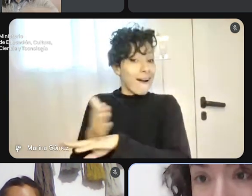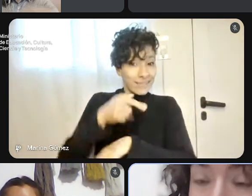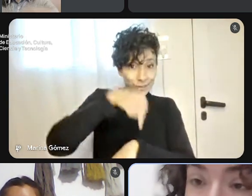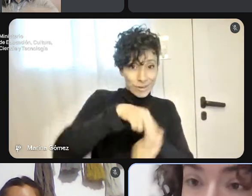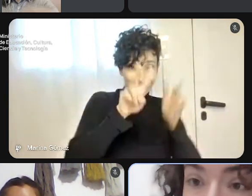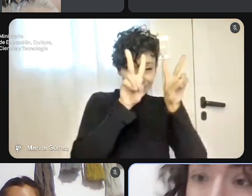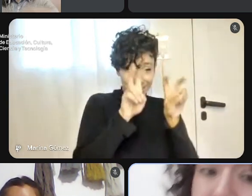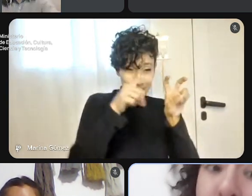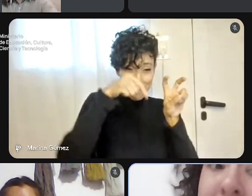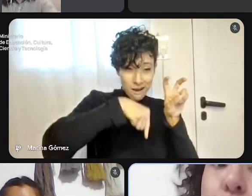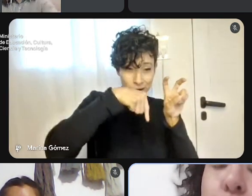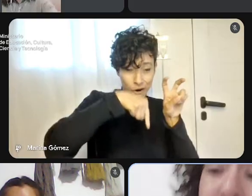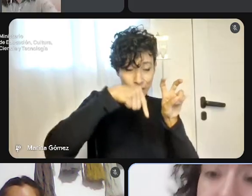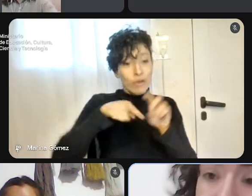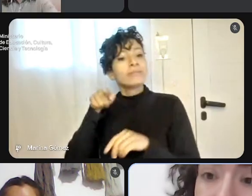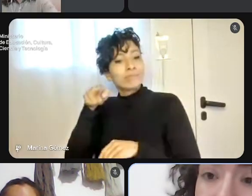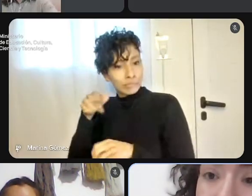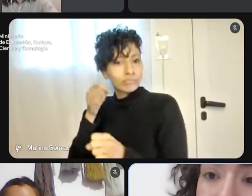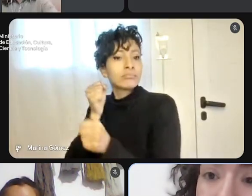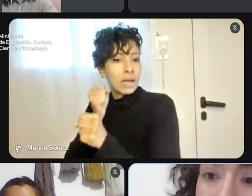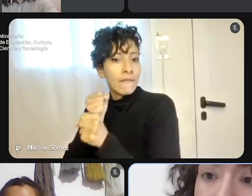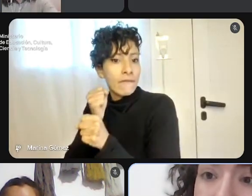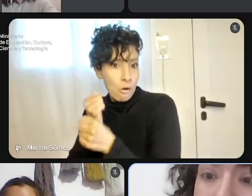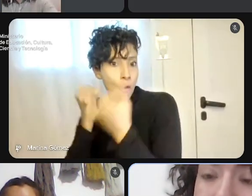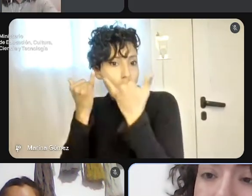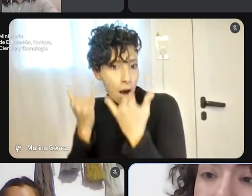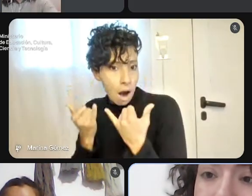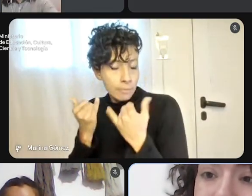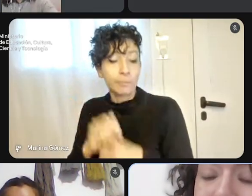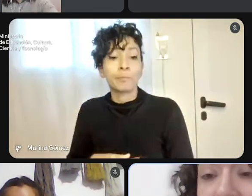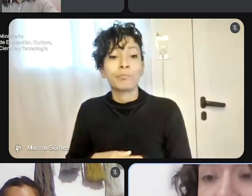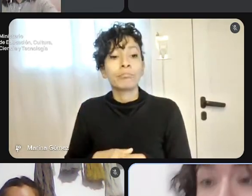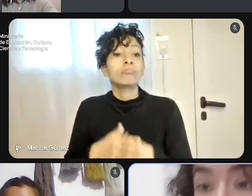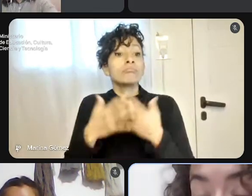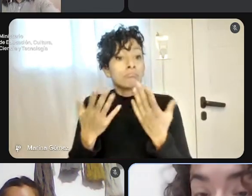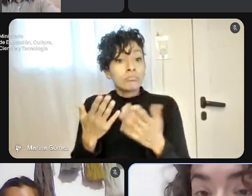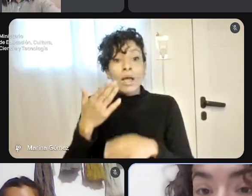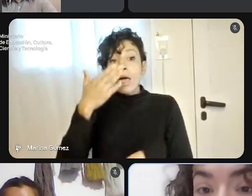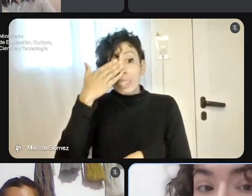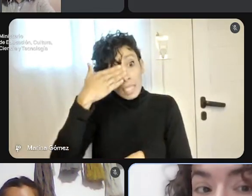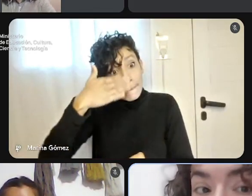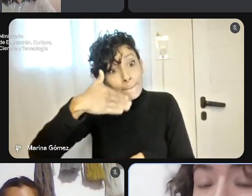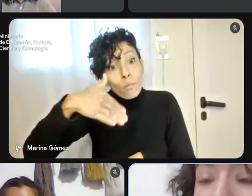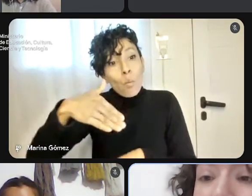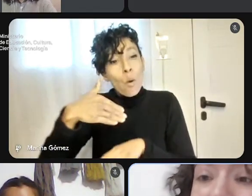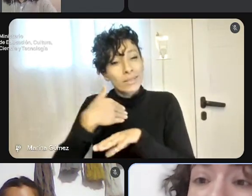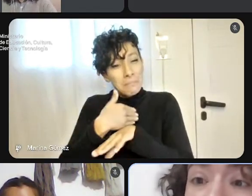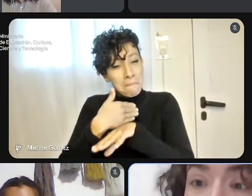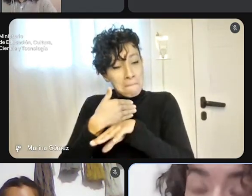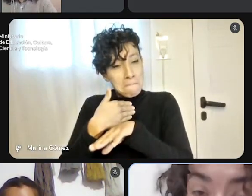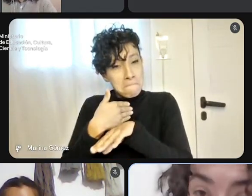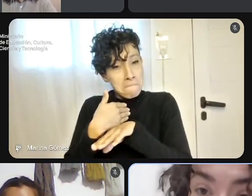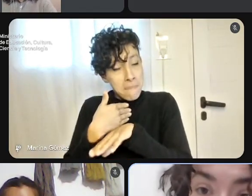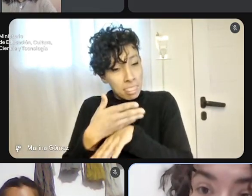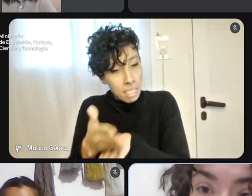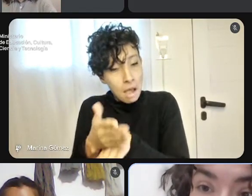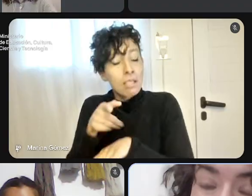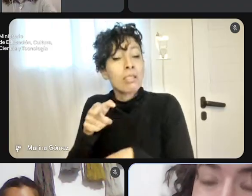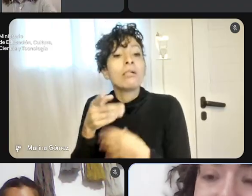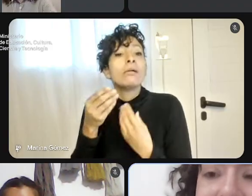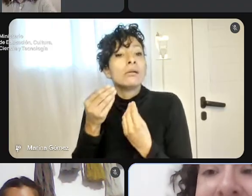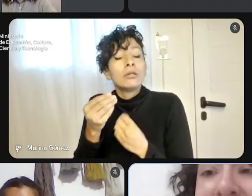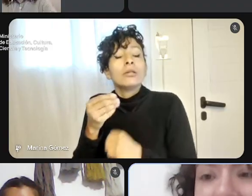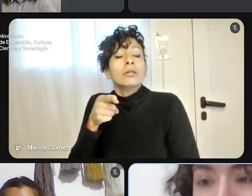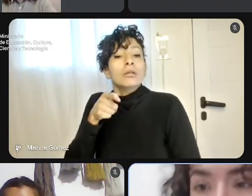Después, más adelante, vamos a subir la actividad final que refiere a una planificación en